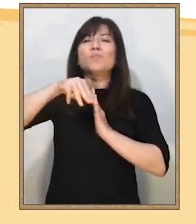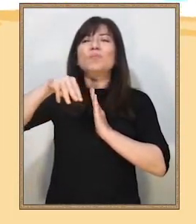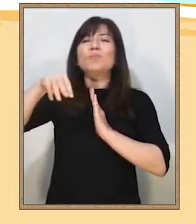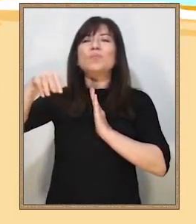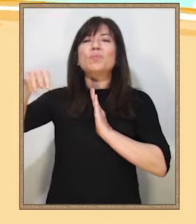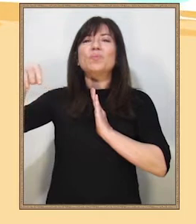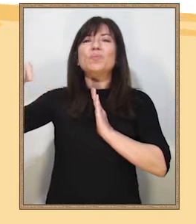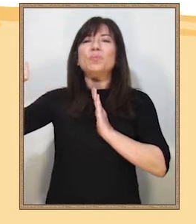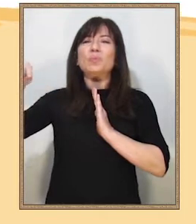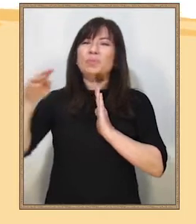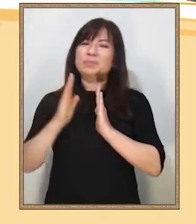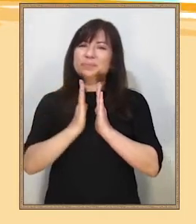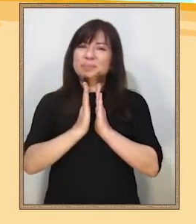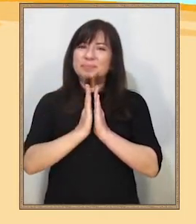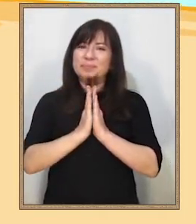Om.